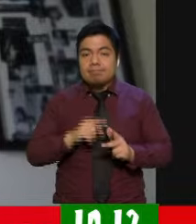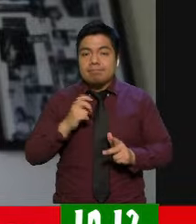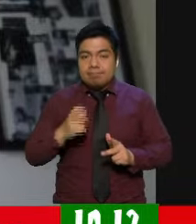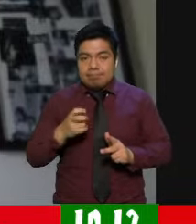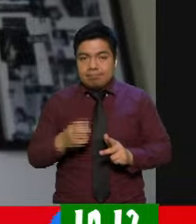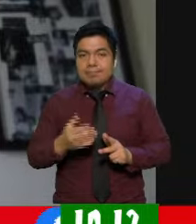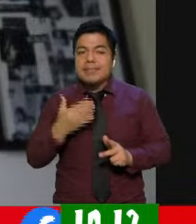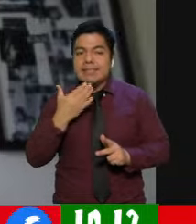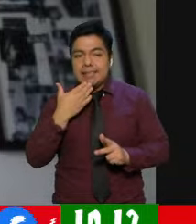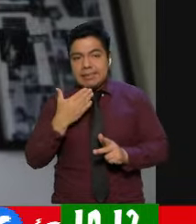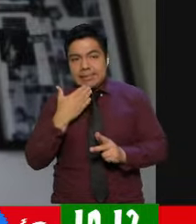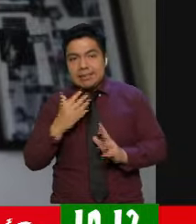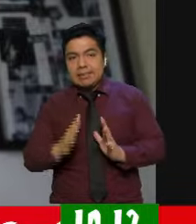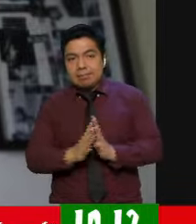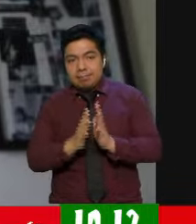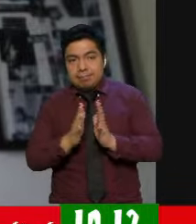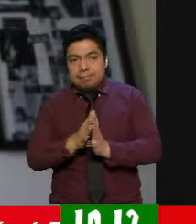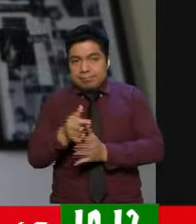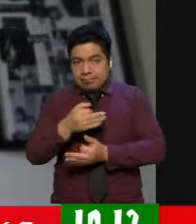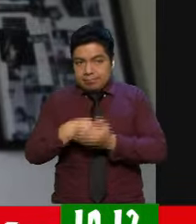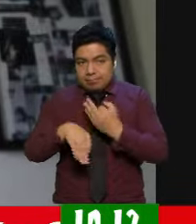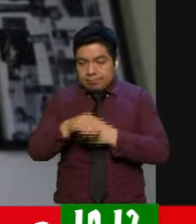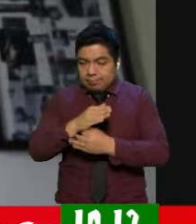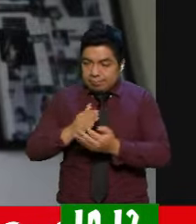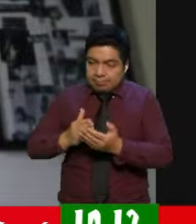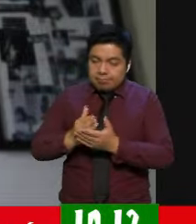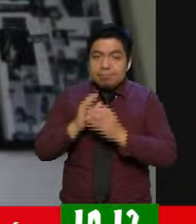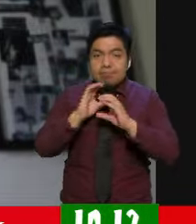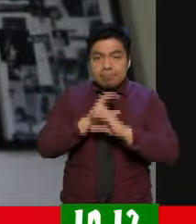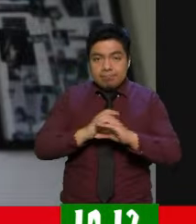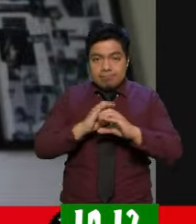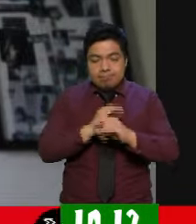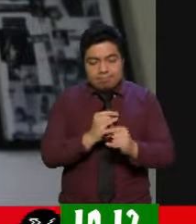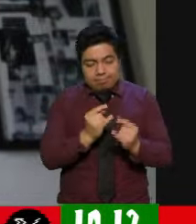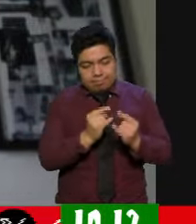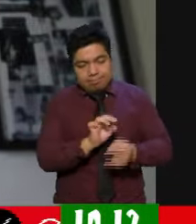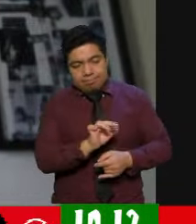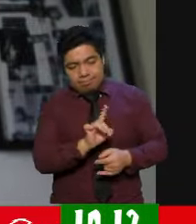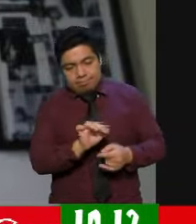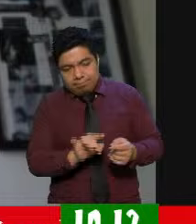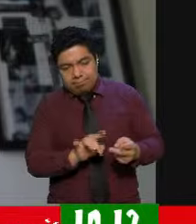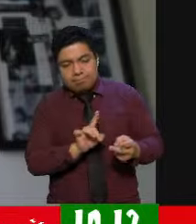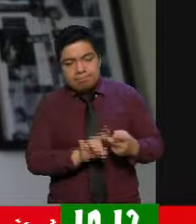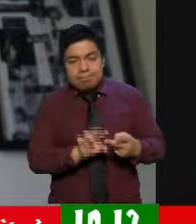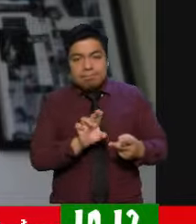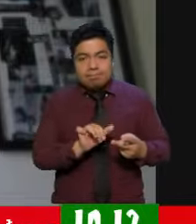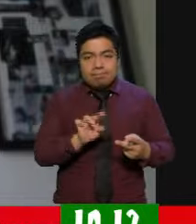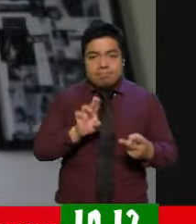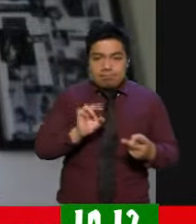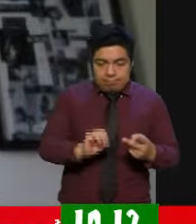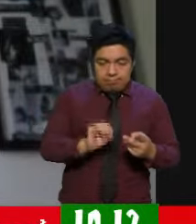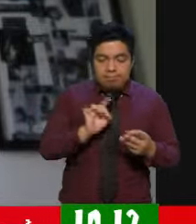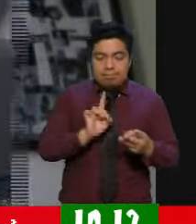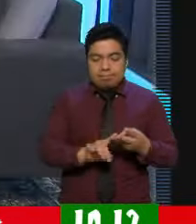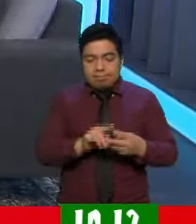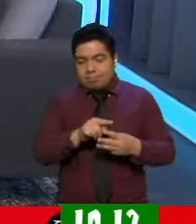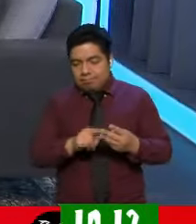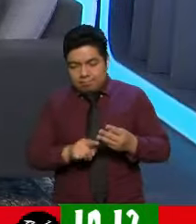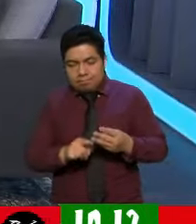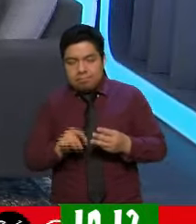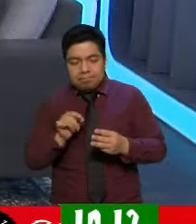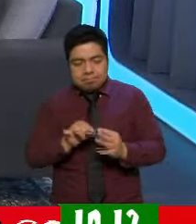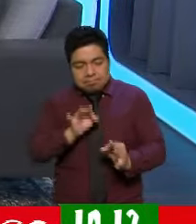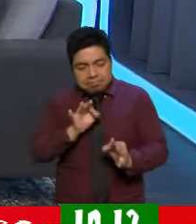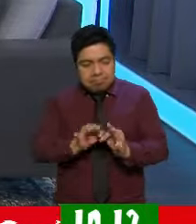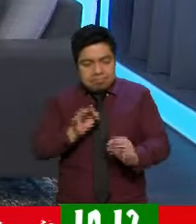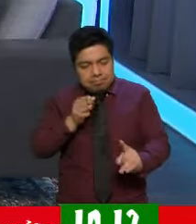buen momento para acercarse a canciones como Rock and Rolls Domésticas, Urbana Receta. Hay una muy puntual